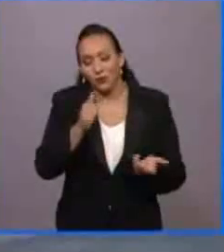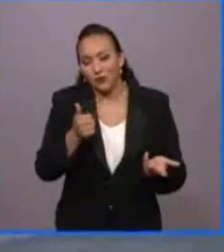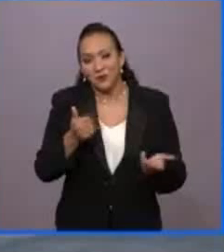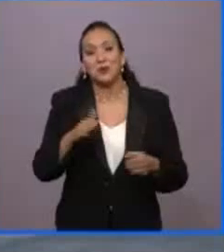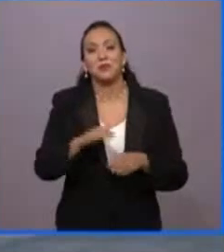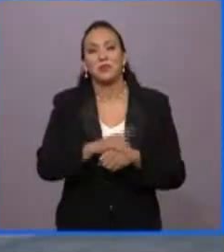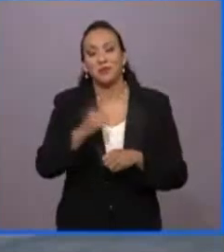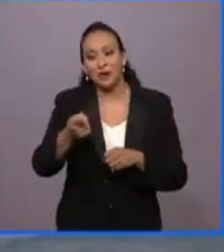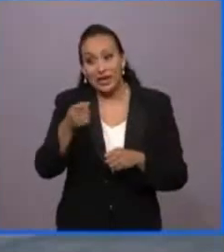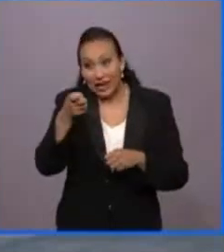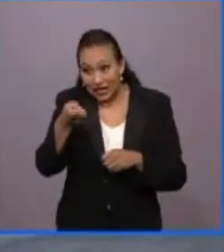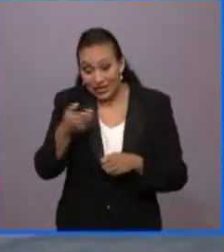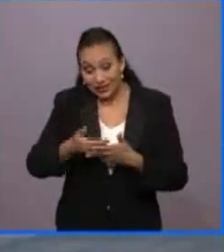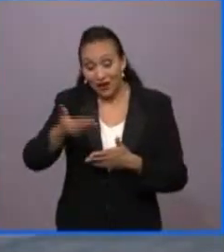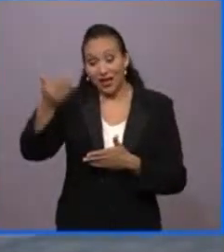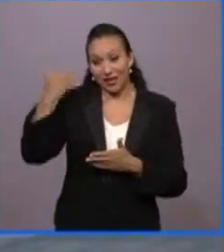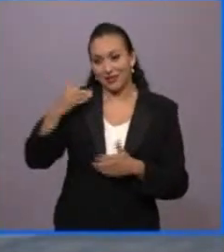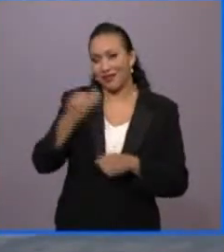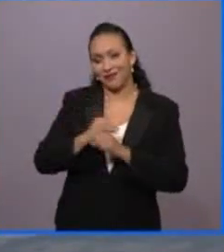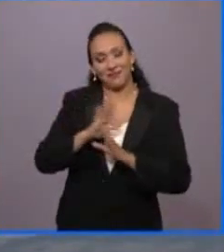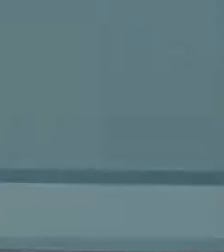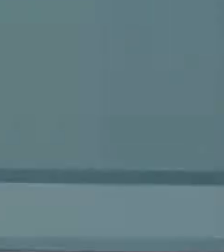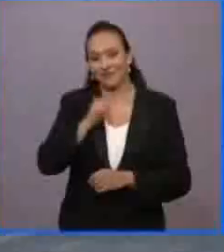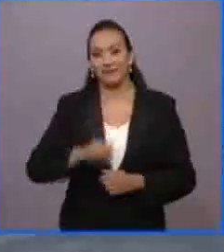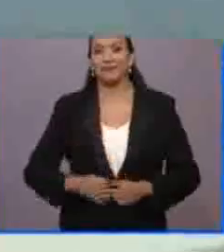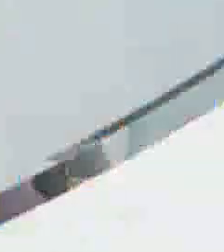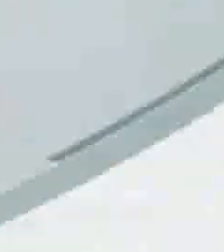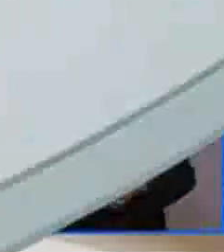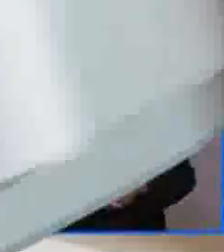impugnados en su momento.